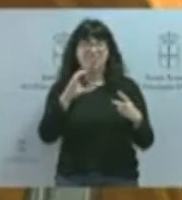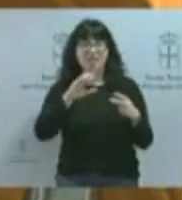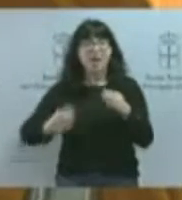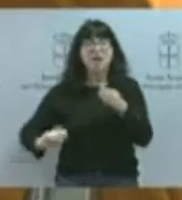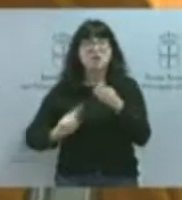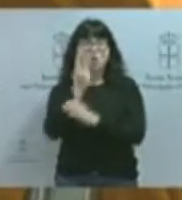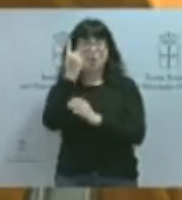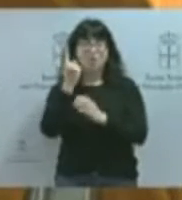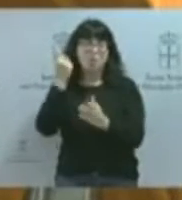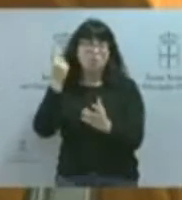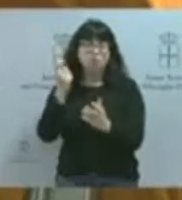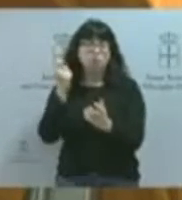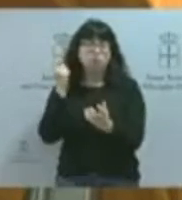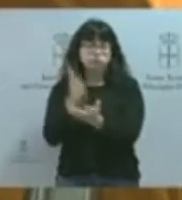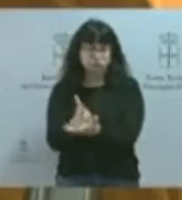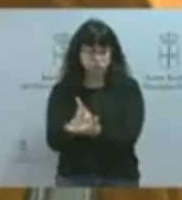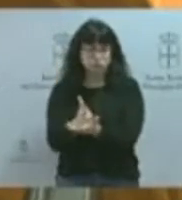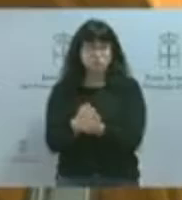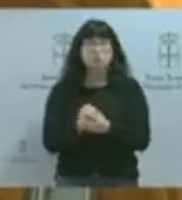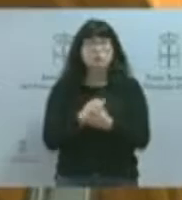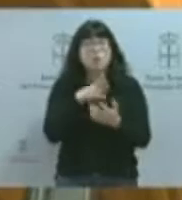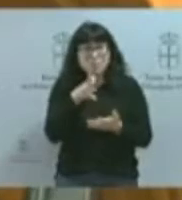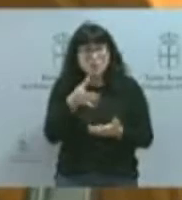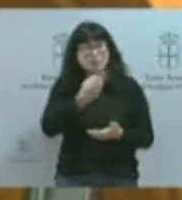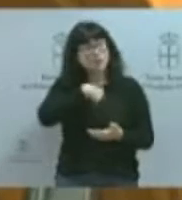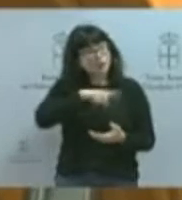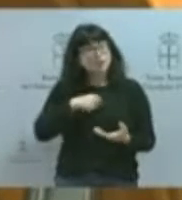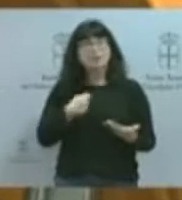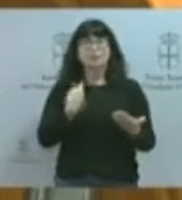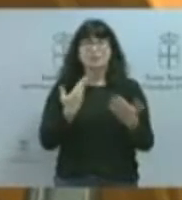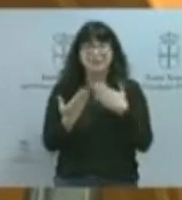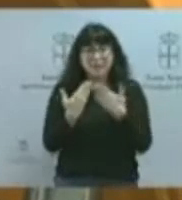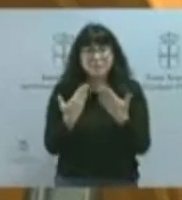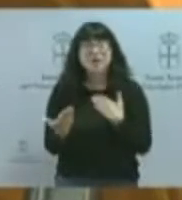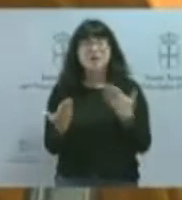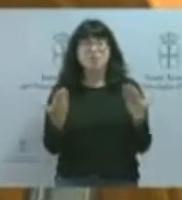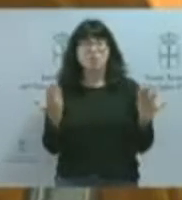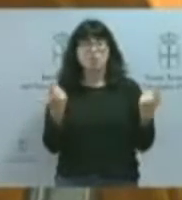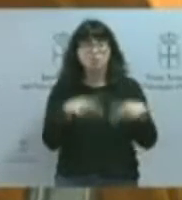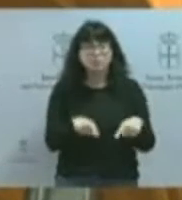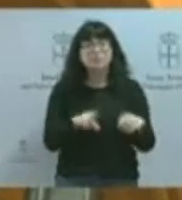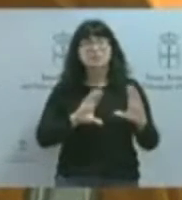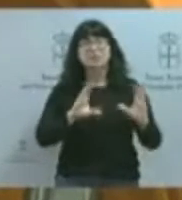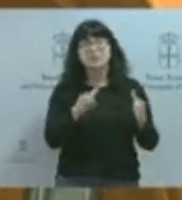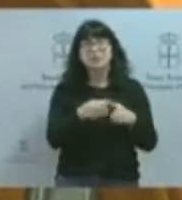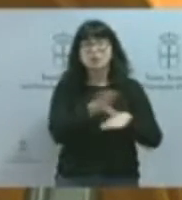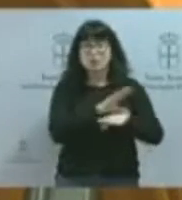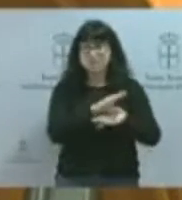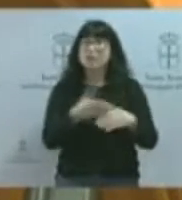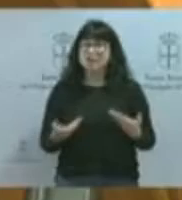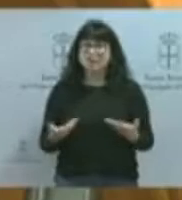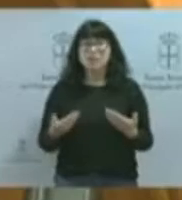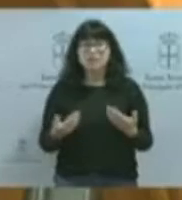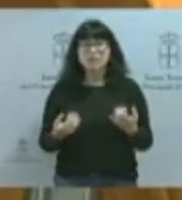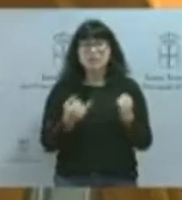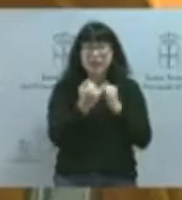por eso hemos expuesto, como bien sabe, y usted estuvo en esa comisión parlamentaria, los ejes de cuál va a ser el trabajo de esta consejería, que tiene que